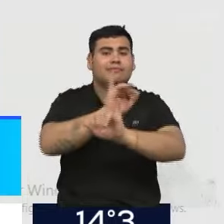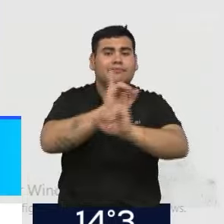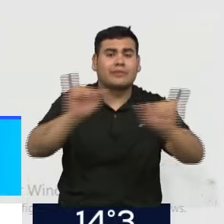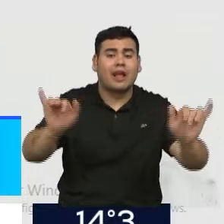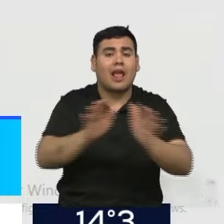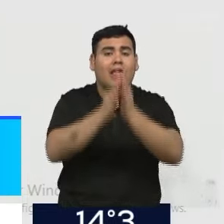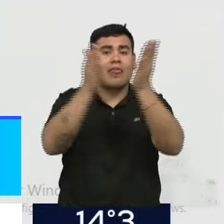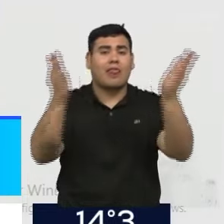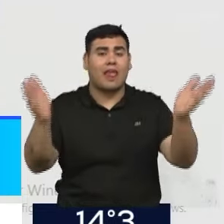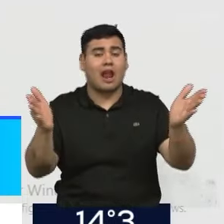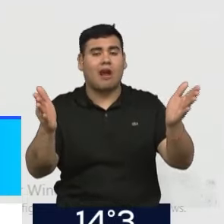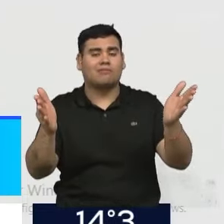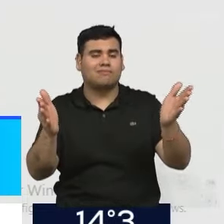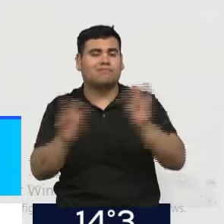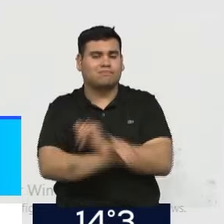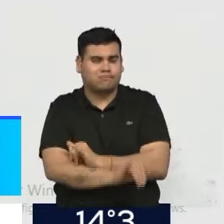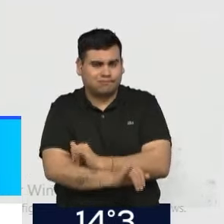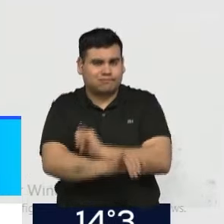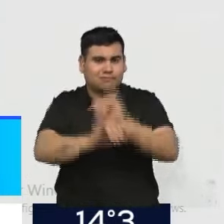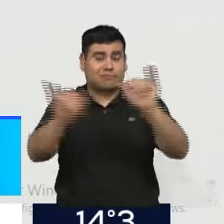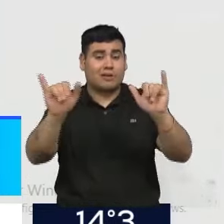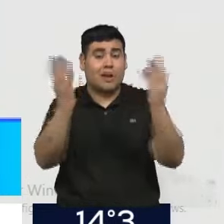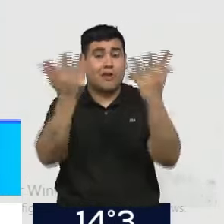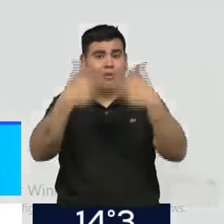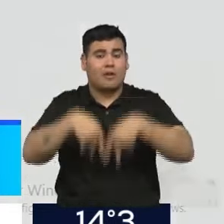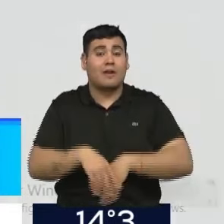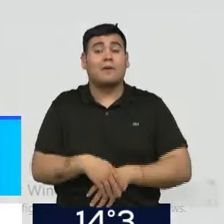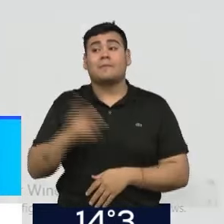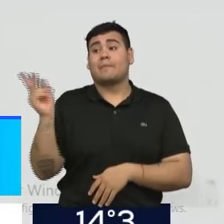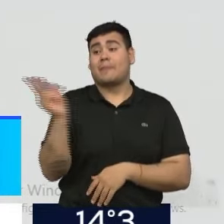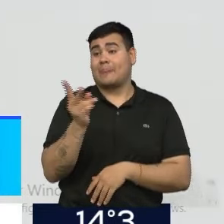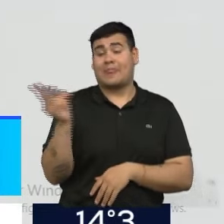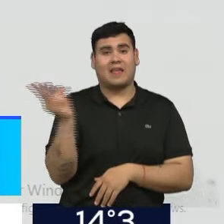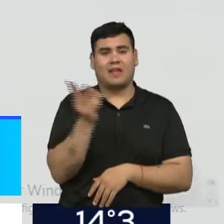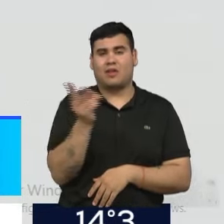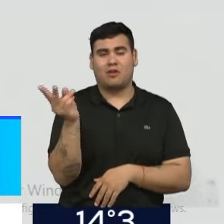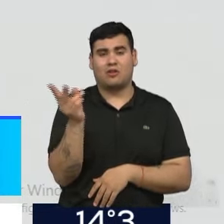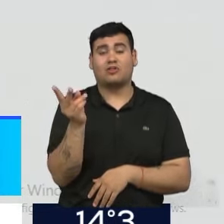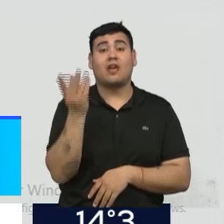hicieron rápidamente eco de la noticia y publicaron que los dos jugadores de rugby